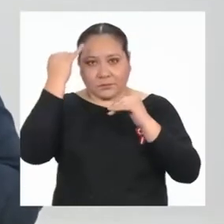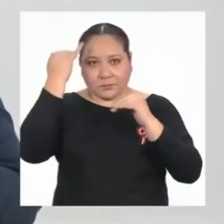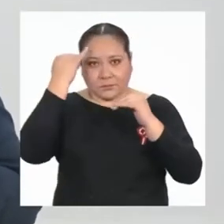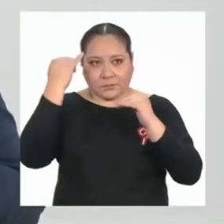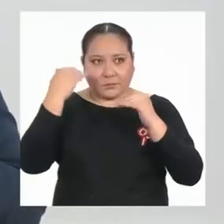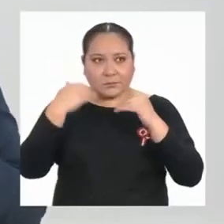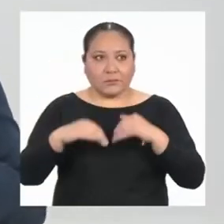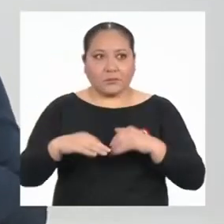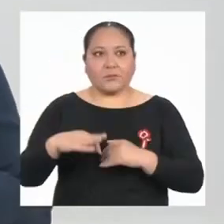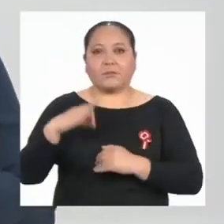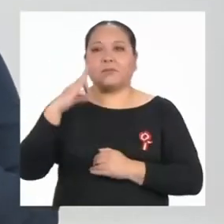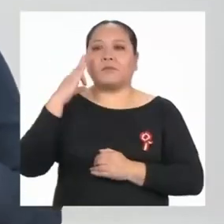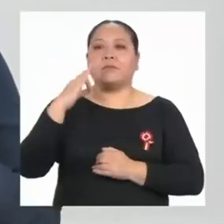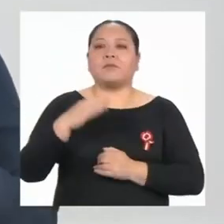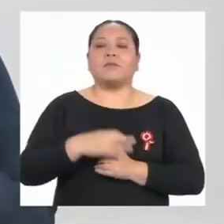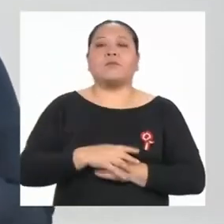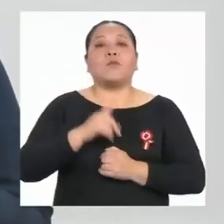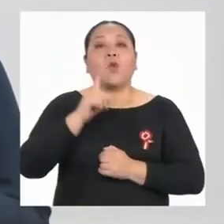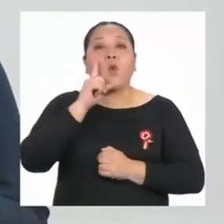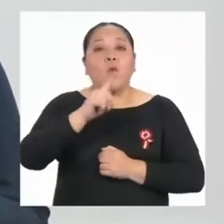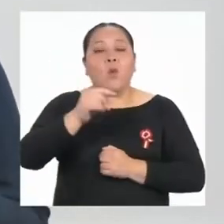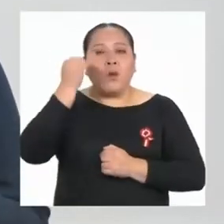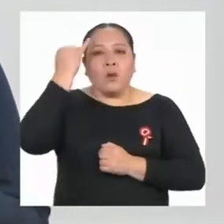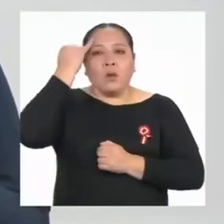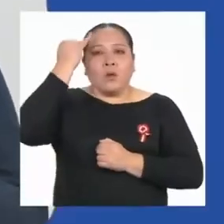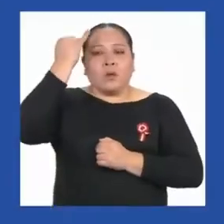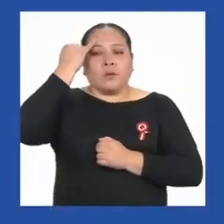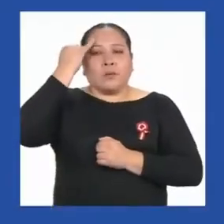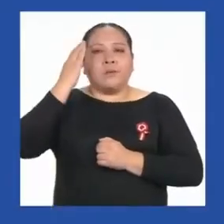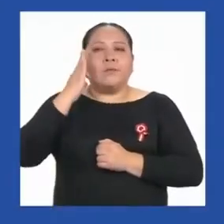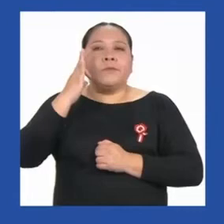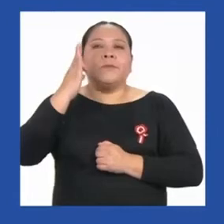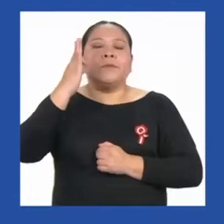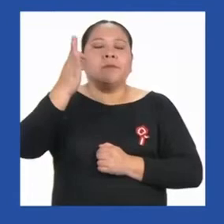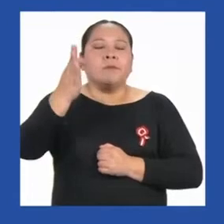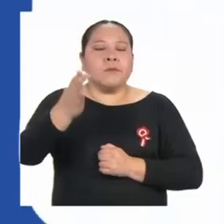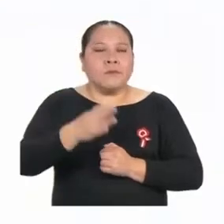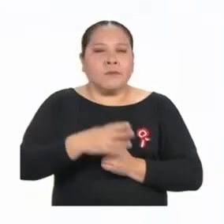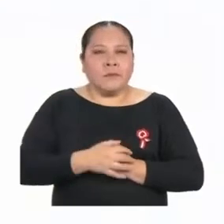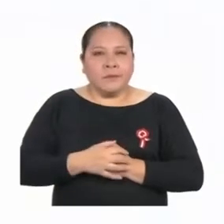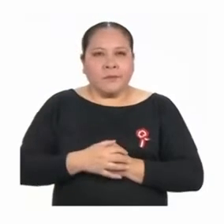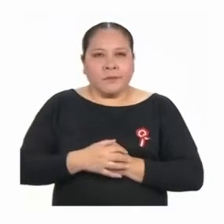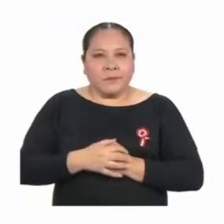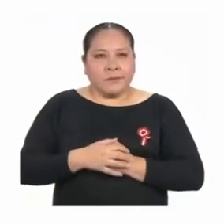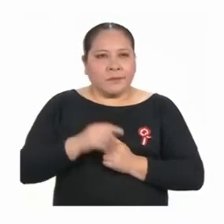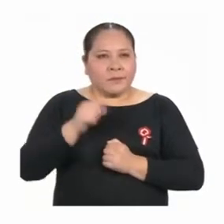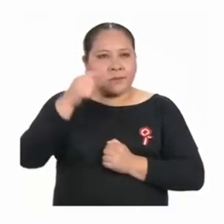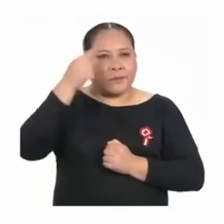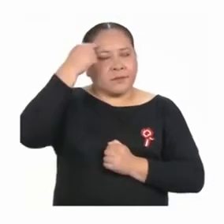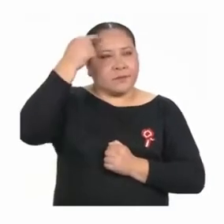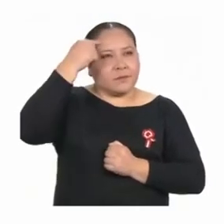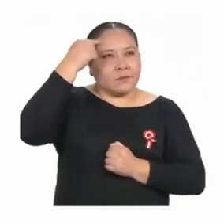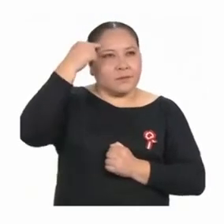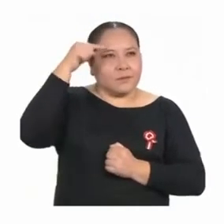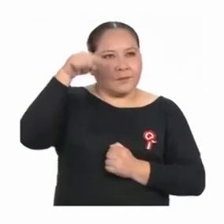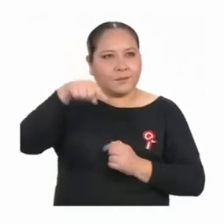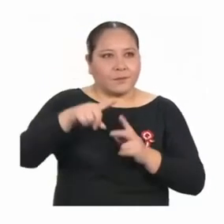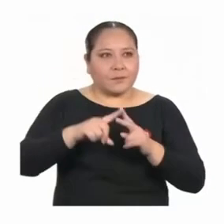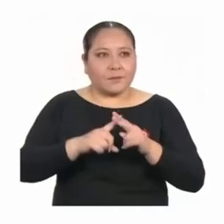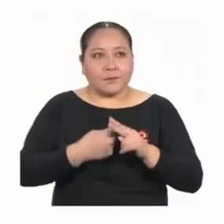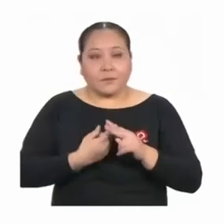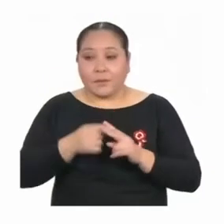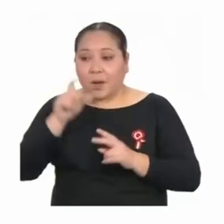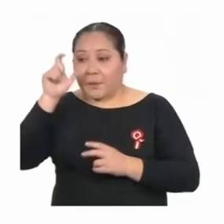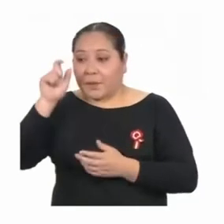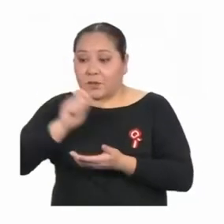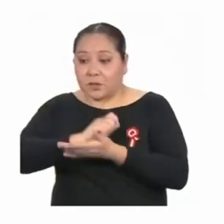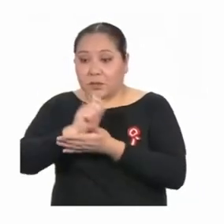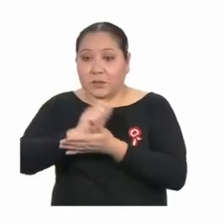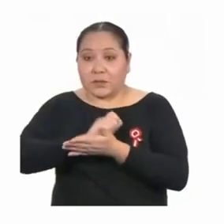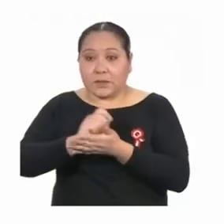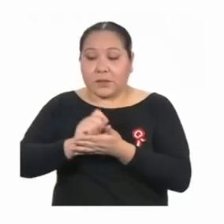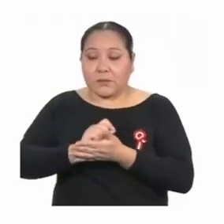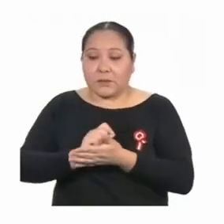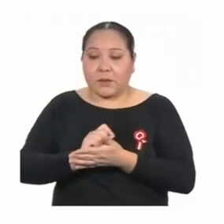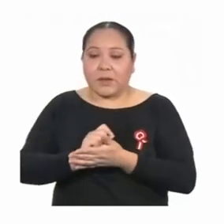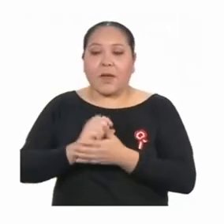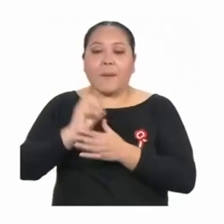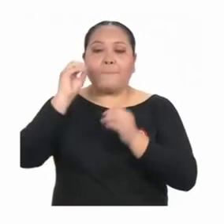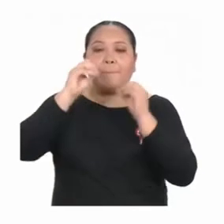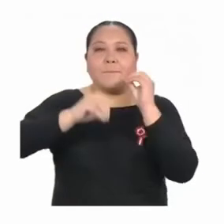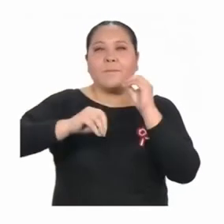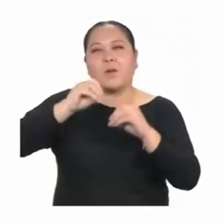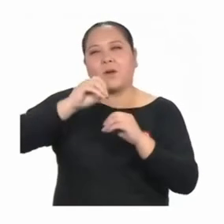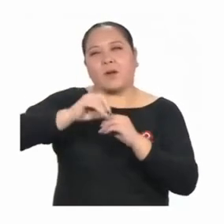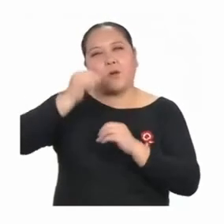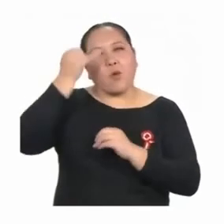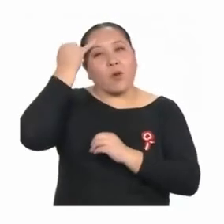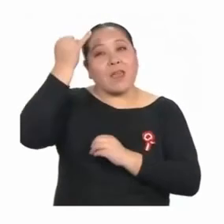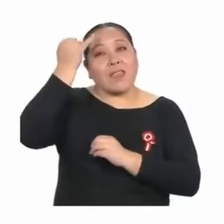el futuro. ¿A qué crees que hace referencia? Creo que a partir de ahí, la autora desarrollará una propuesta para la